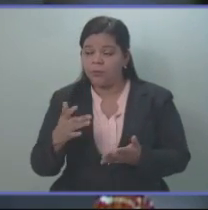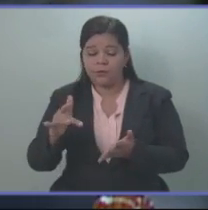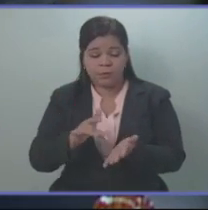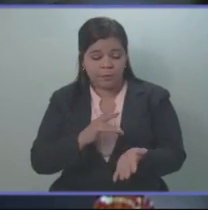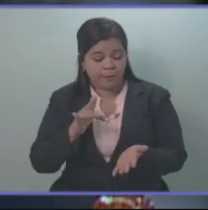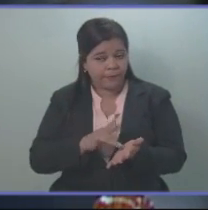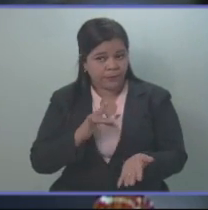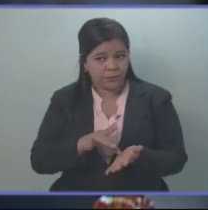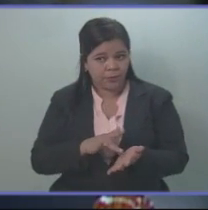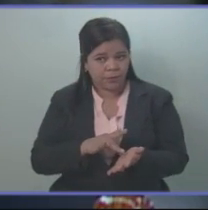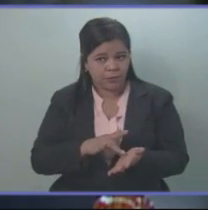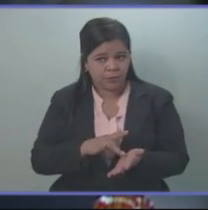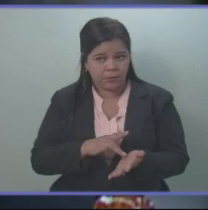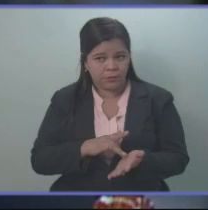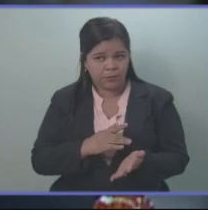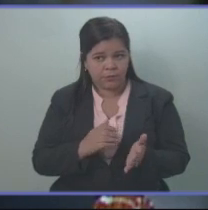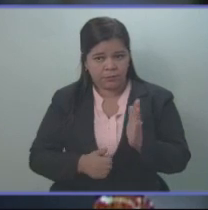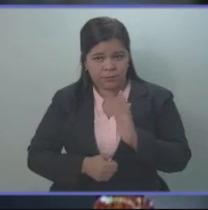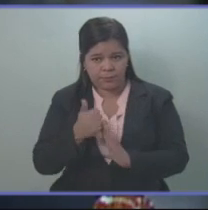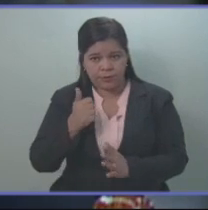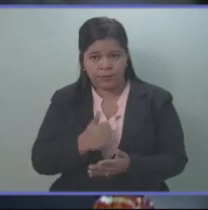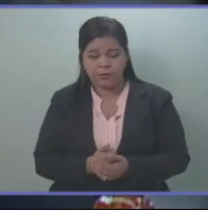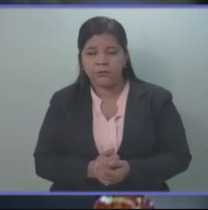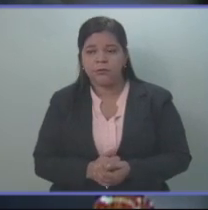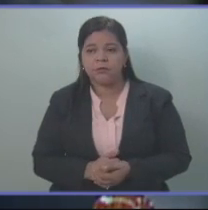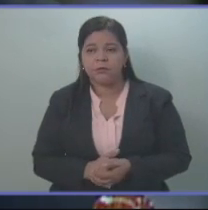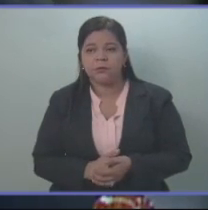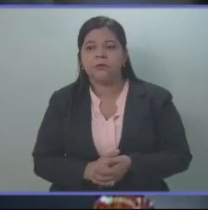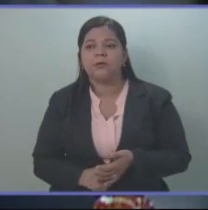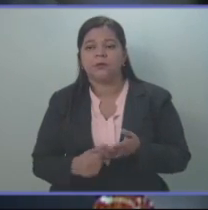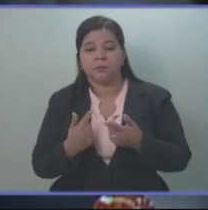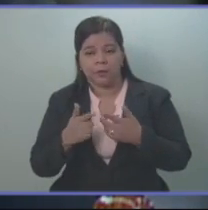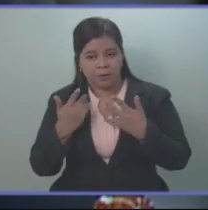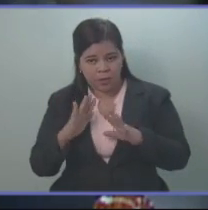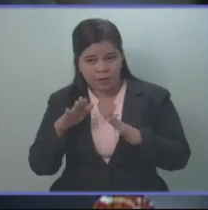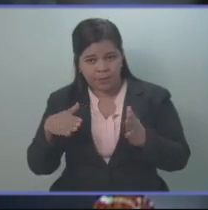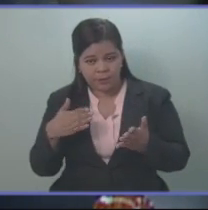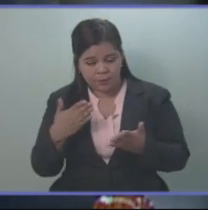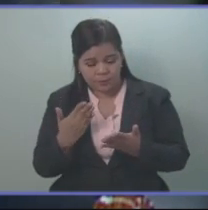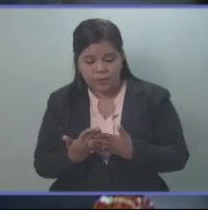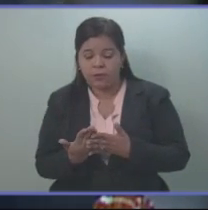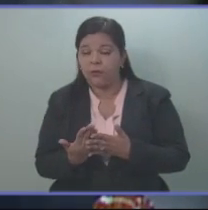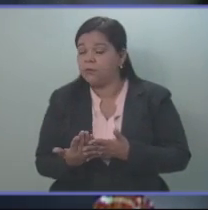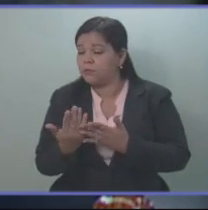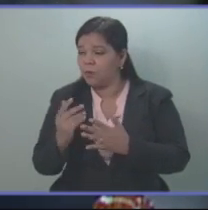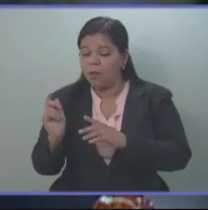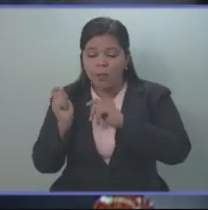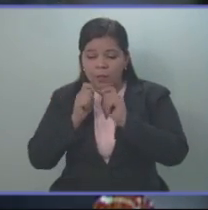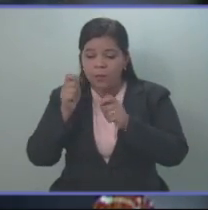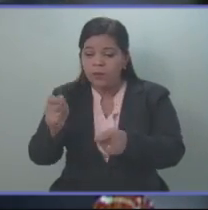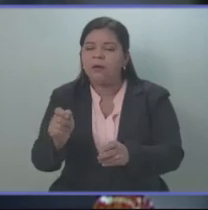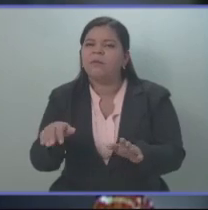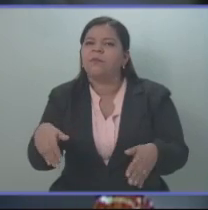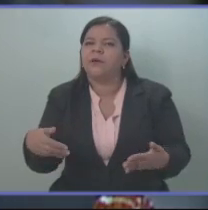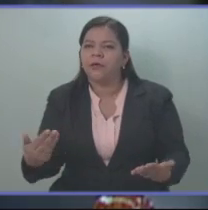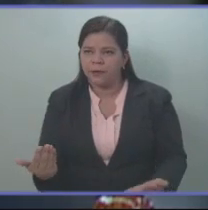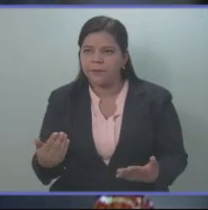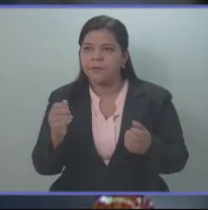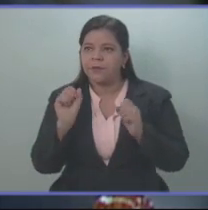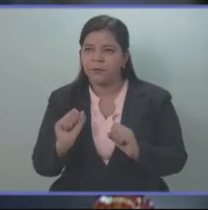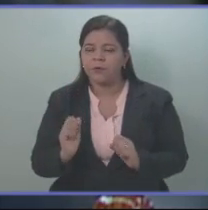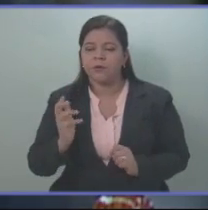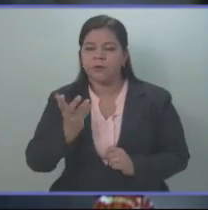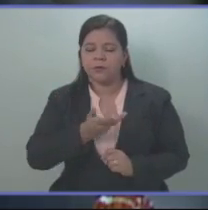para modificación a la agenda, para introducir una pieza de correspondencia. En el sentido, se haga